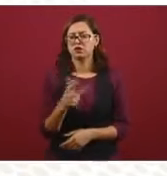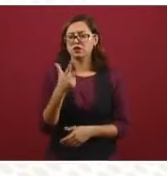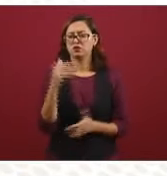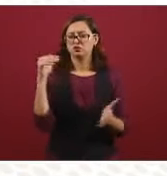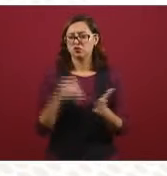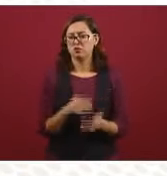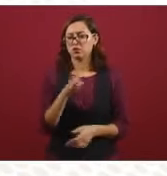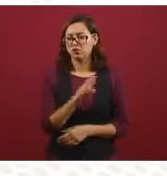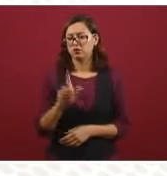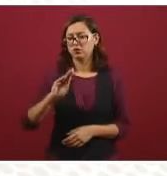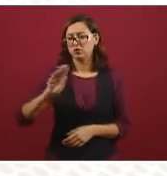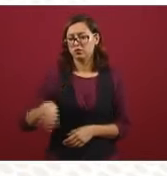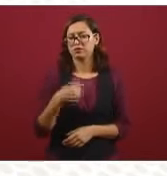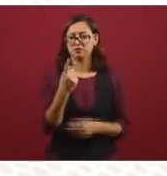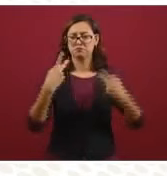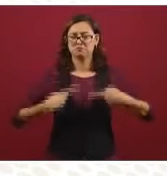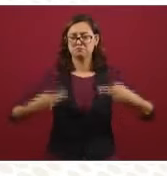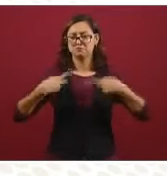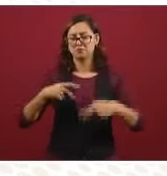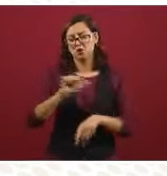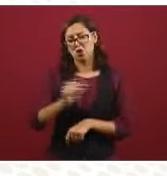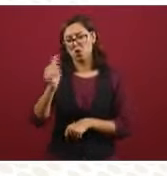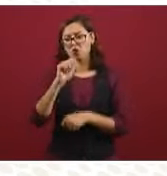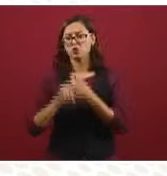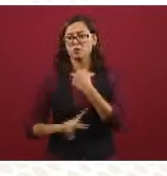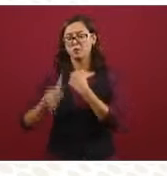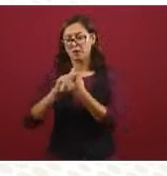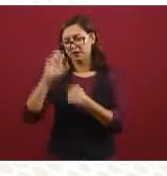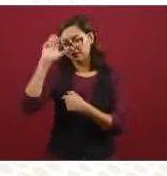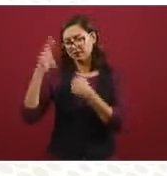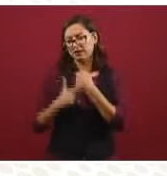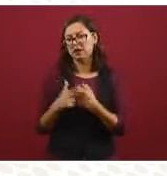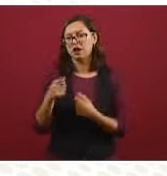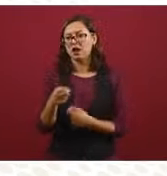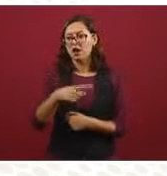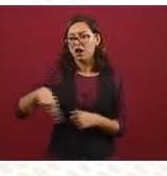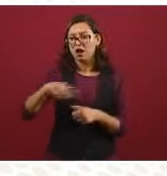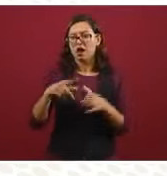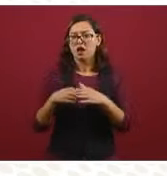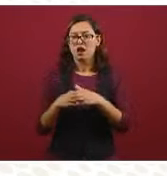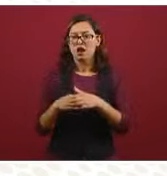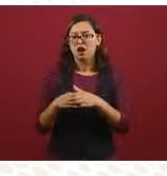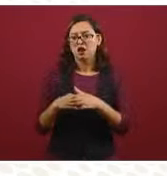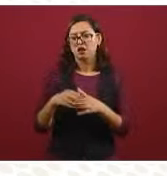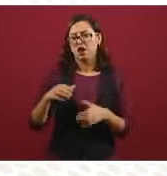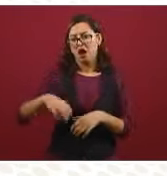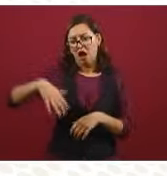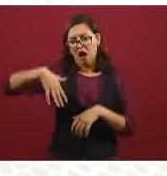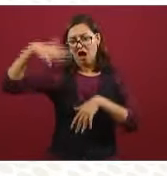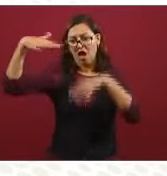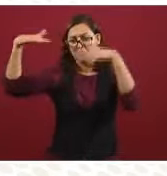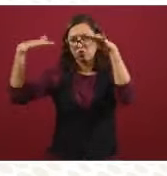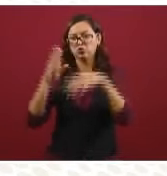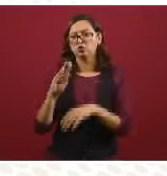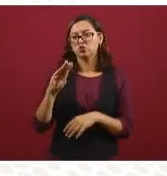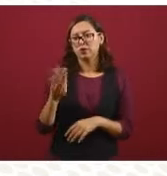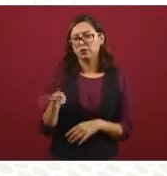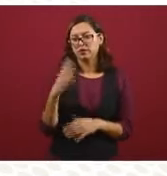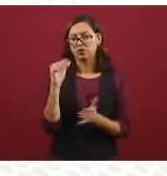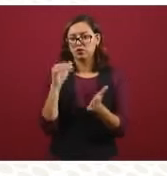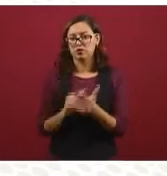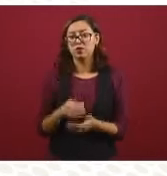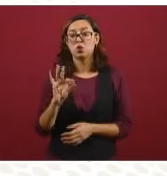138.491 personas extranjeras, de las cuales 94.893 son adultos y 43.598 son